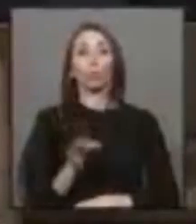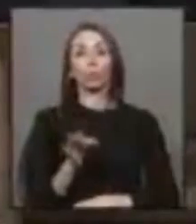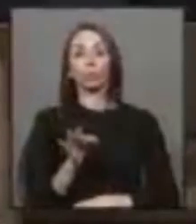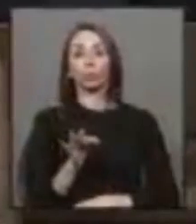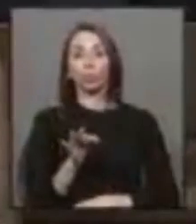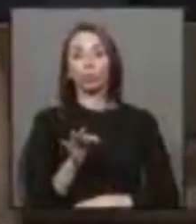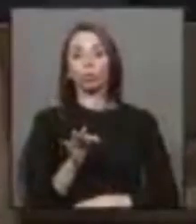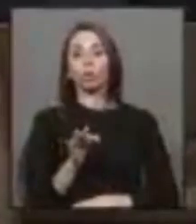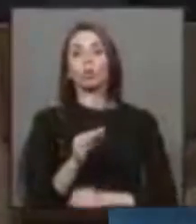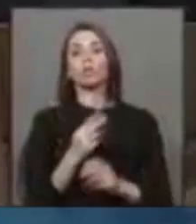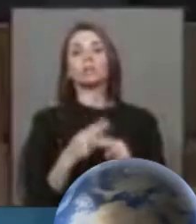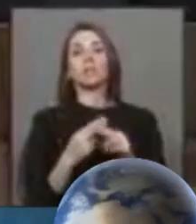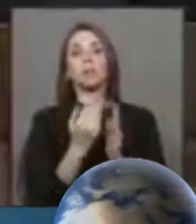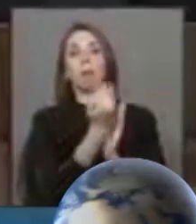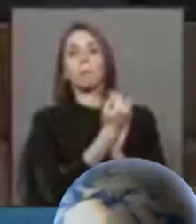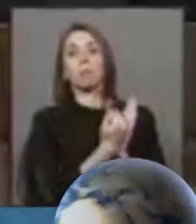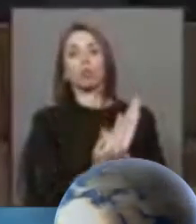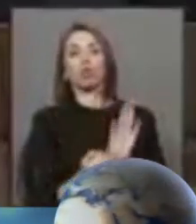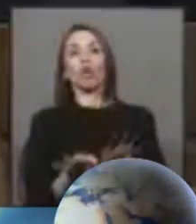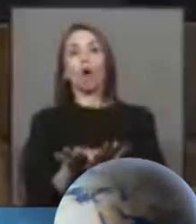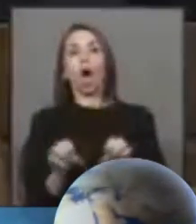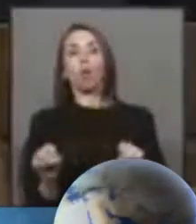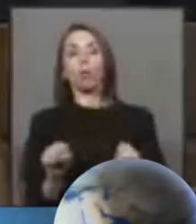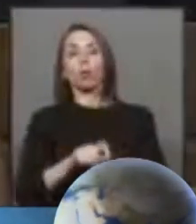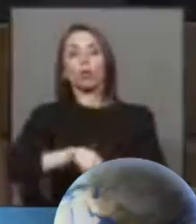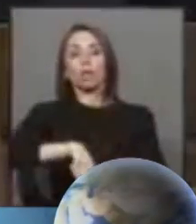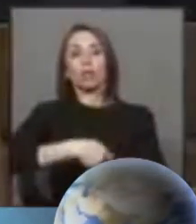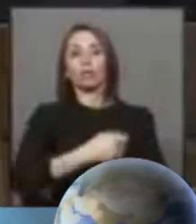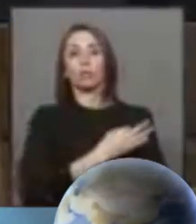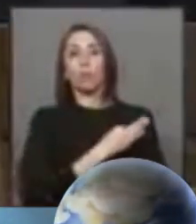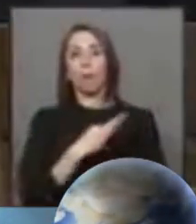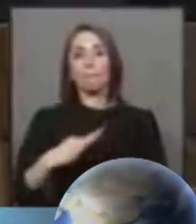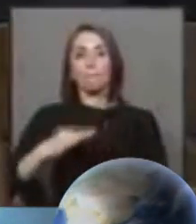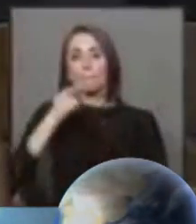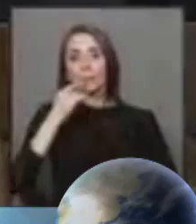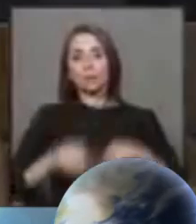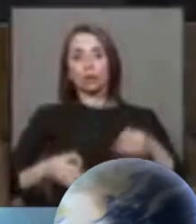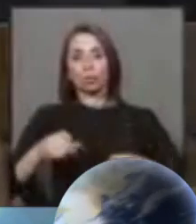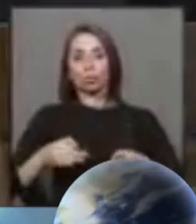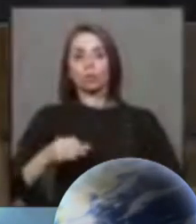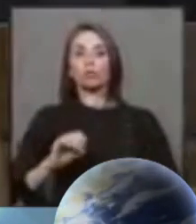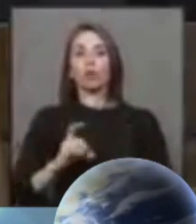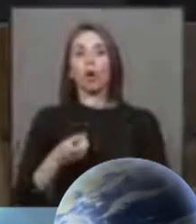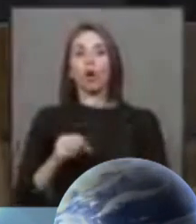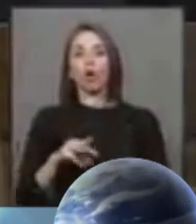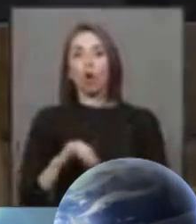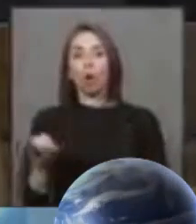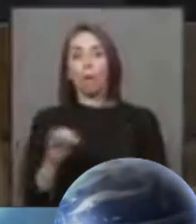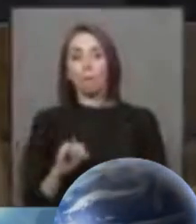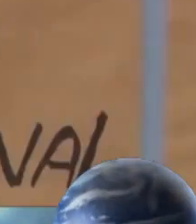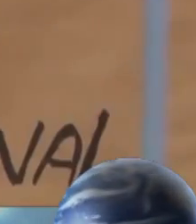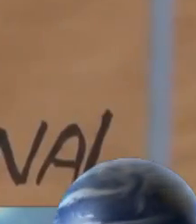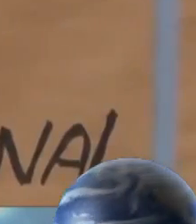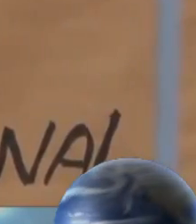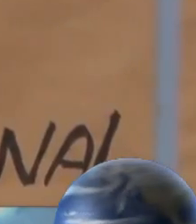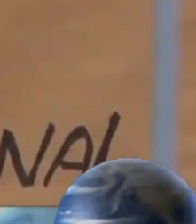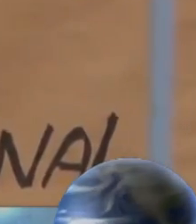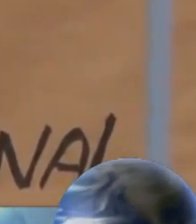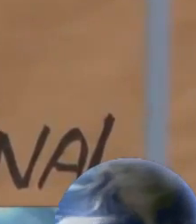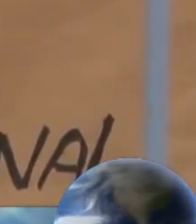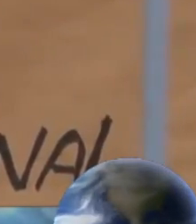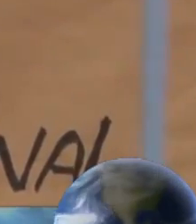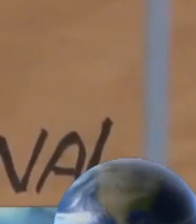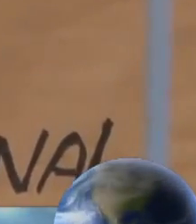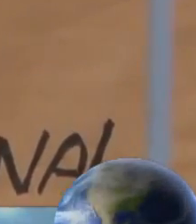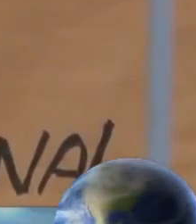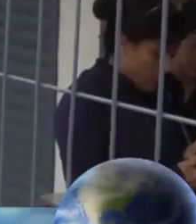En la sesión de sala, la diputada de la UDI por el Distrito 57, Marisol Torres, atribuyó a la negativa del gobierno a cumplir los compromisos adquiridos hace